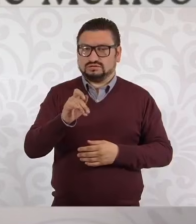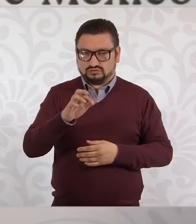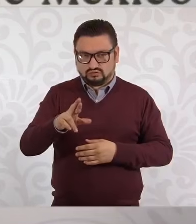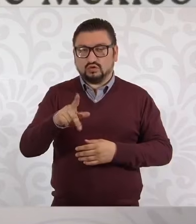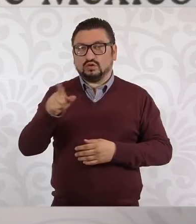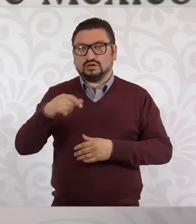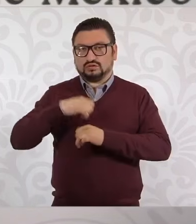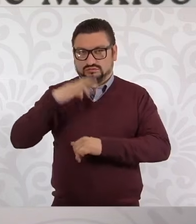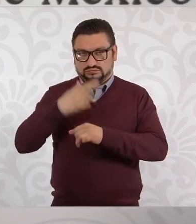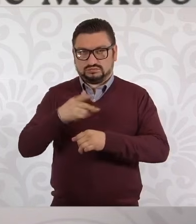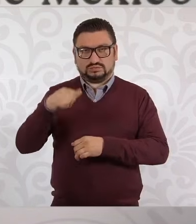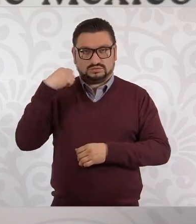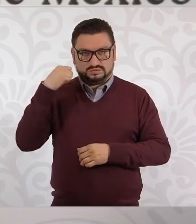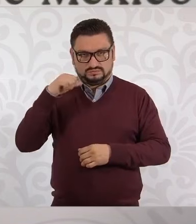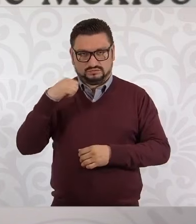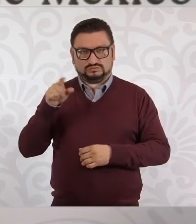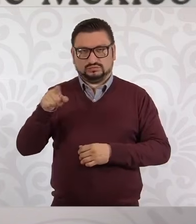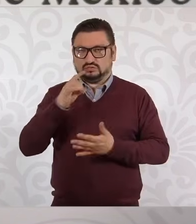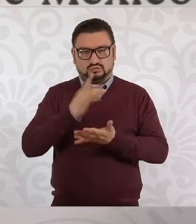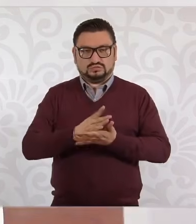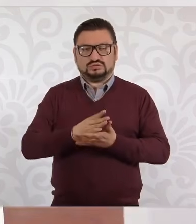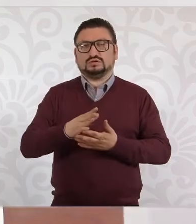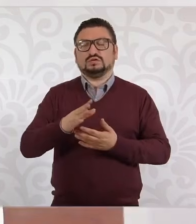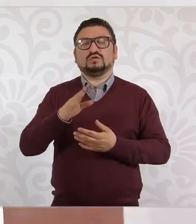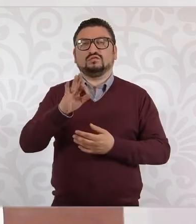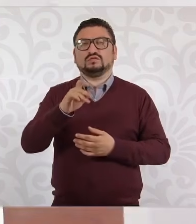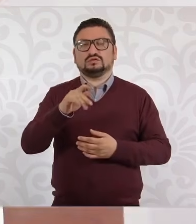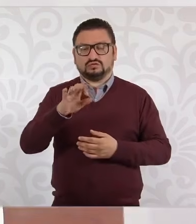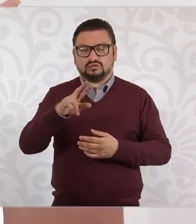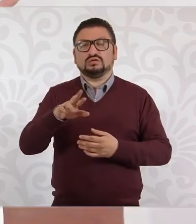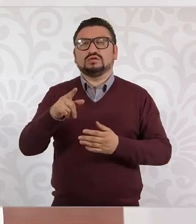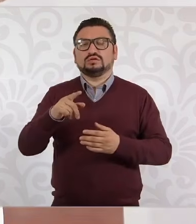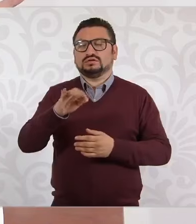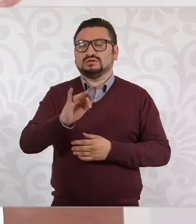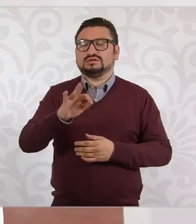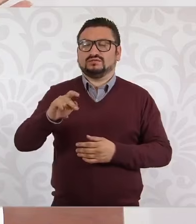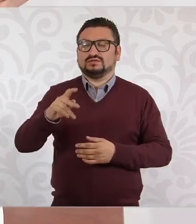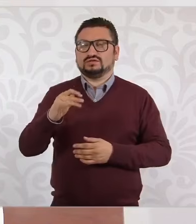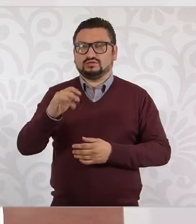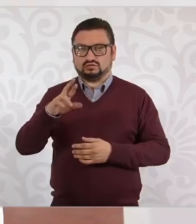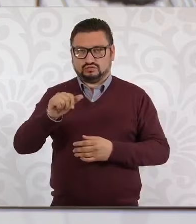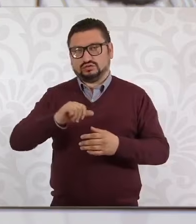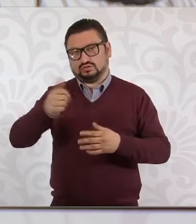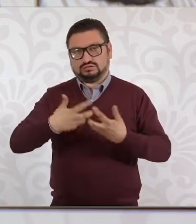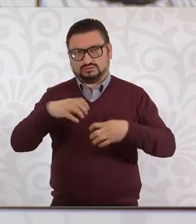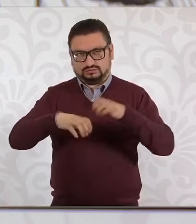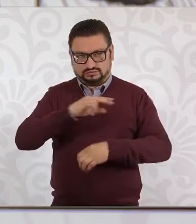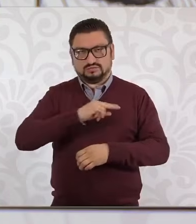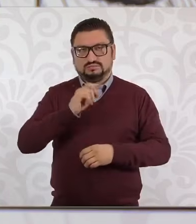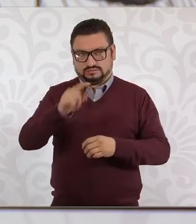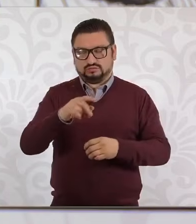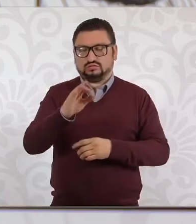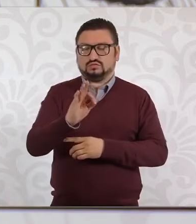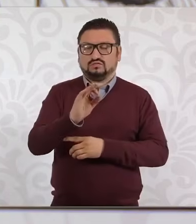haciendo cargo de Acapulco. Fonatur Infraestructura, que es otra institución, también se llama